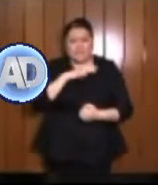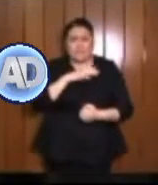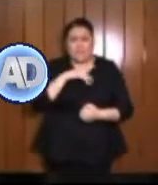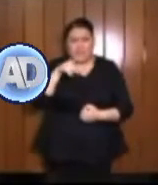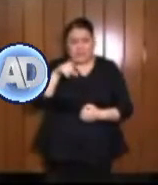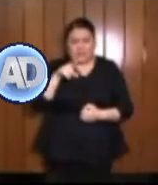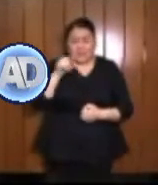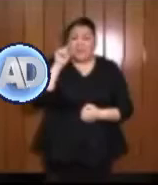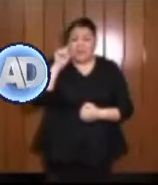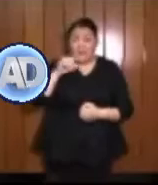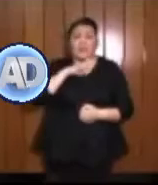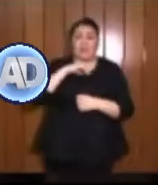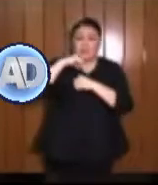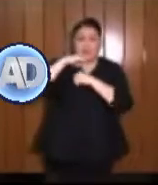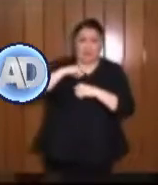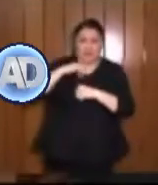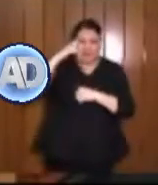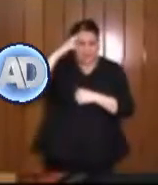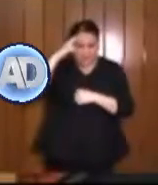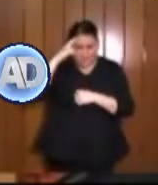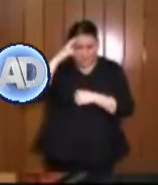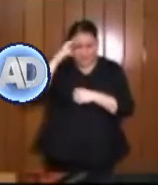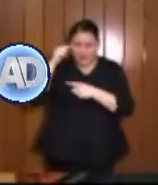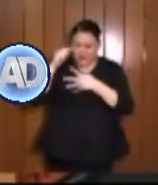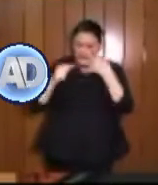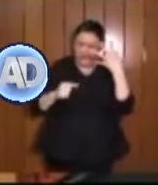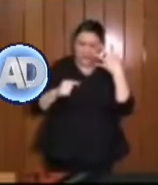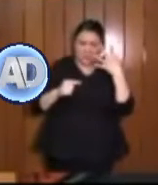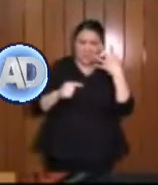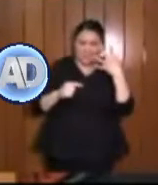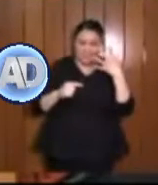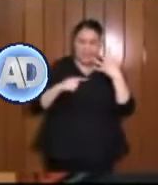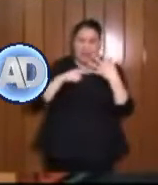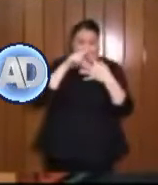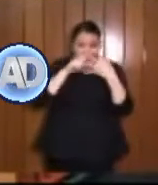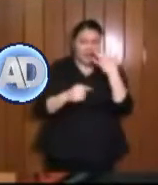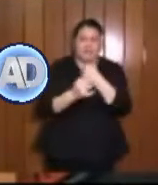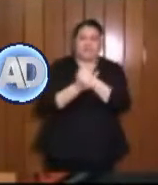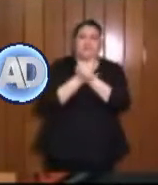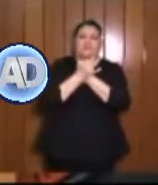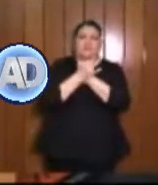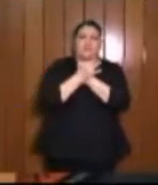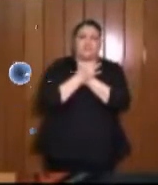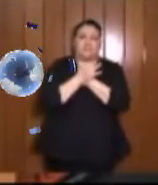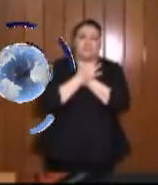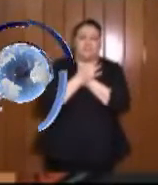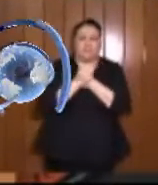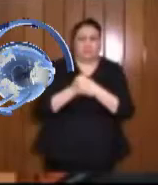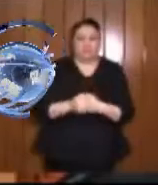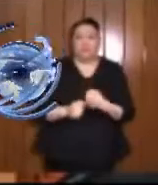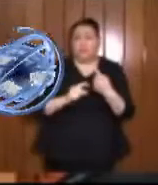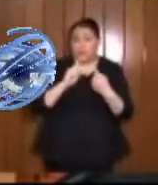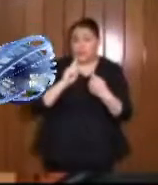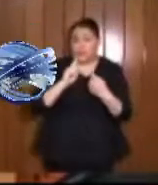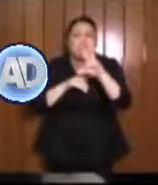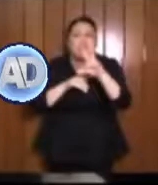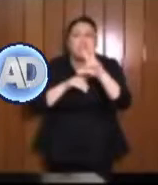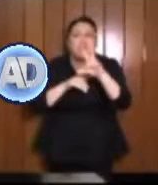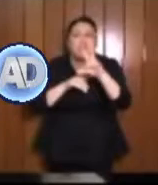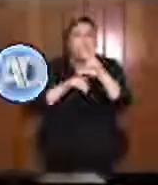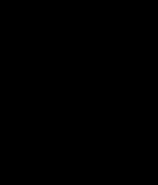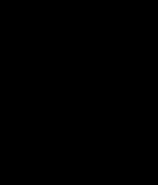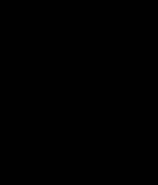identificado bajo los principios de París. Ejercer nuestra autonomía